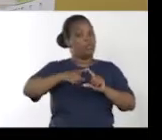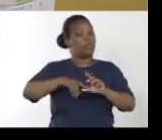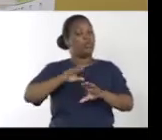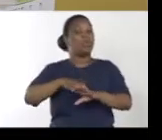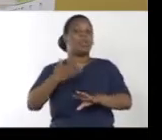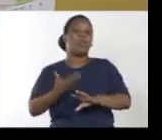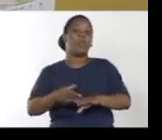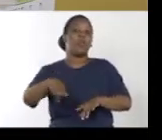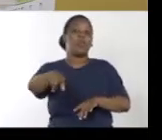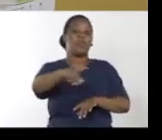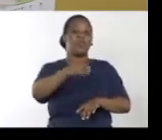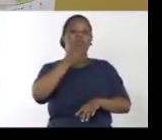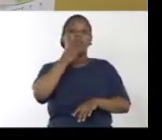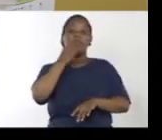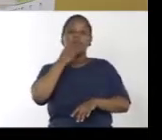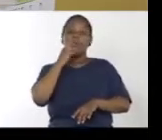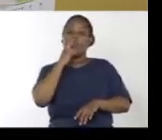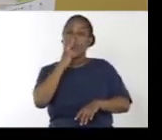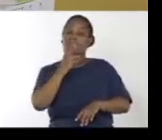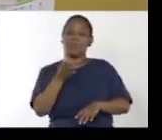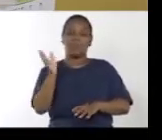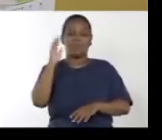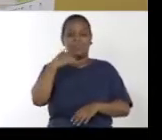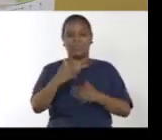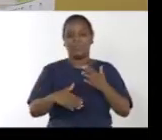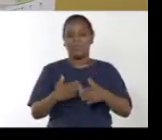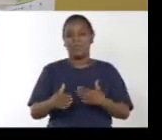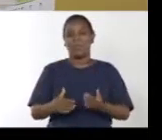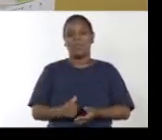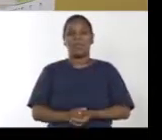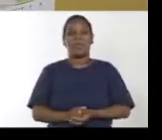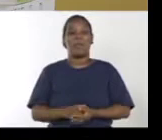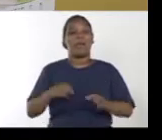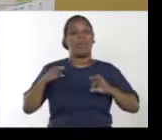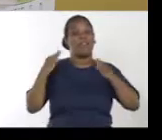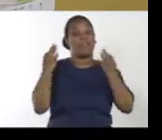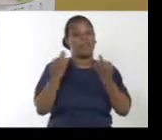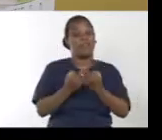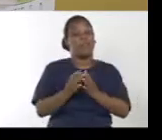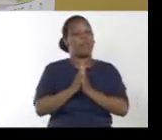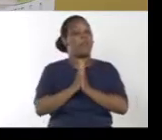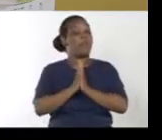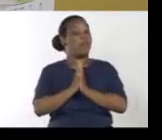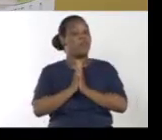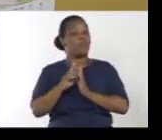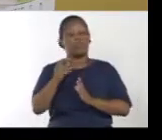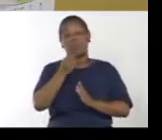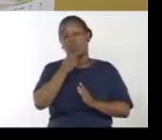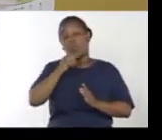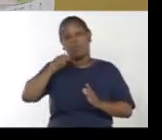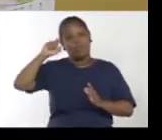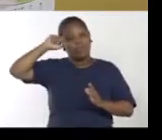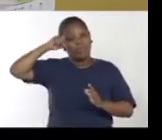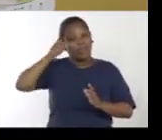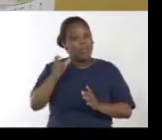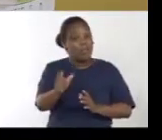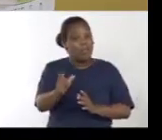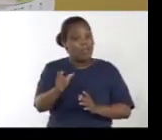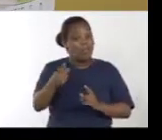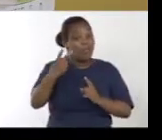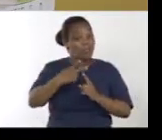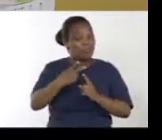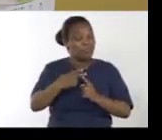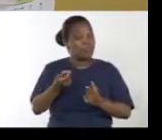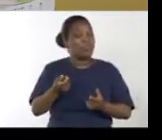que después ustedes podrán resolver sin muchas dificultades. Los familiares, por favor, si no pueden grabar la